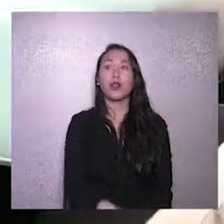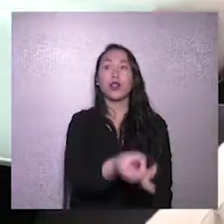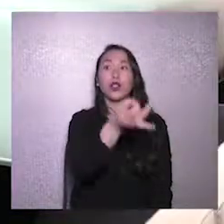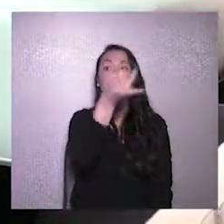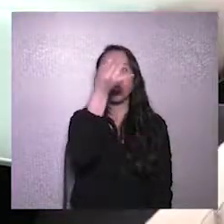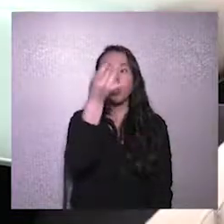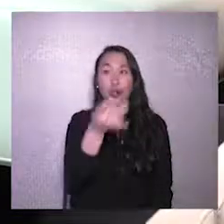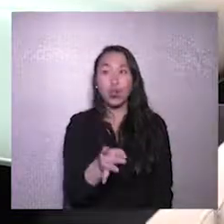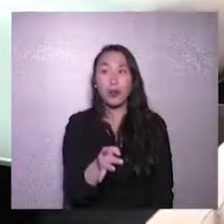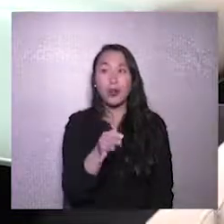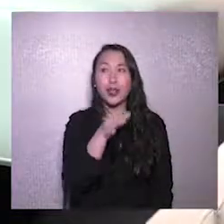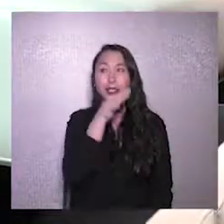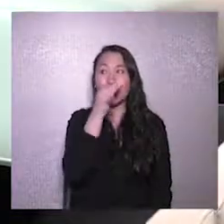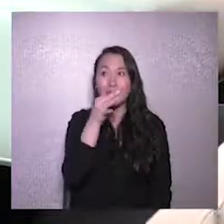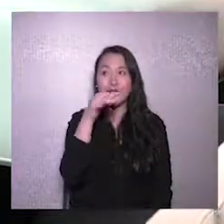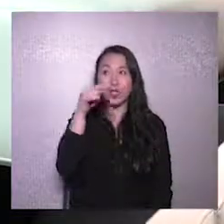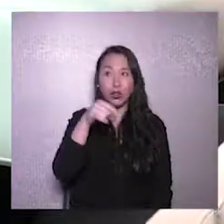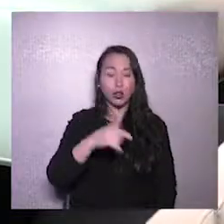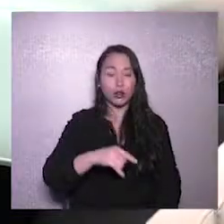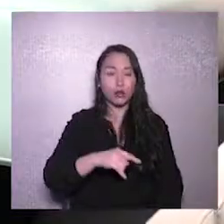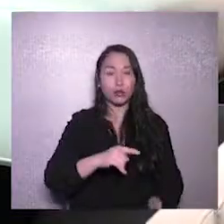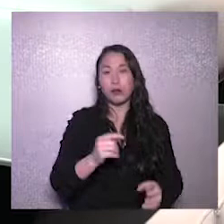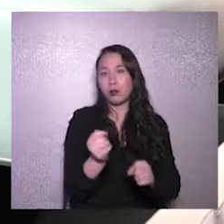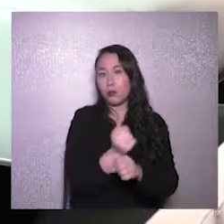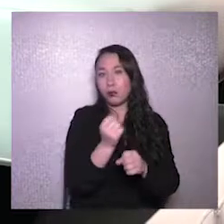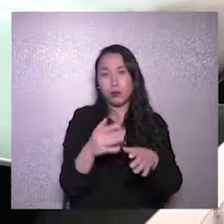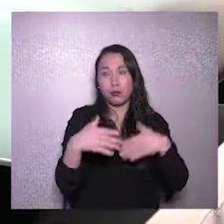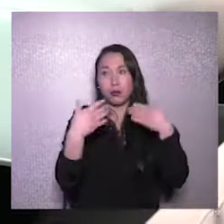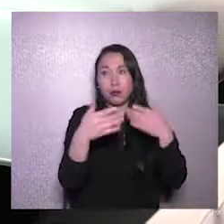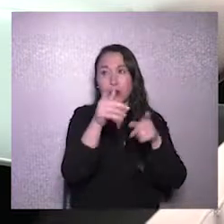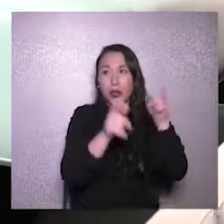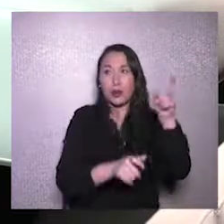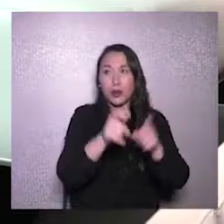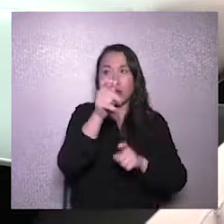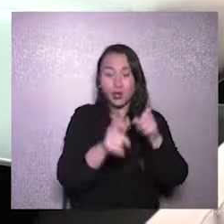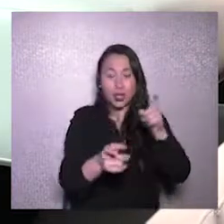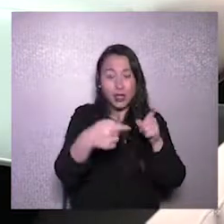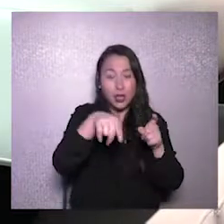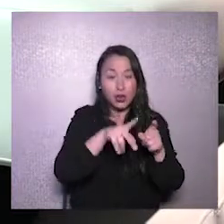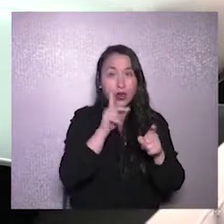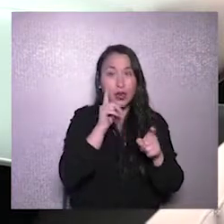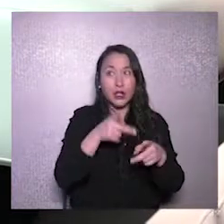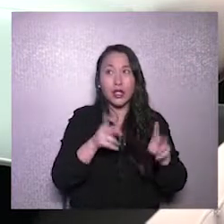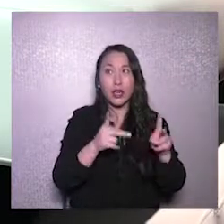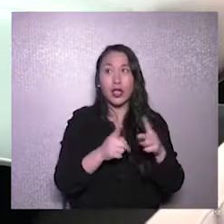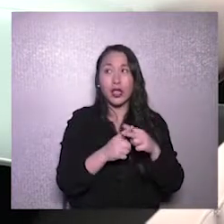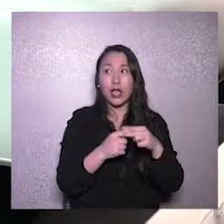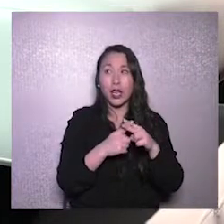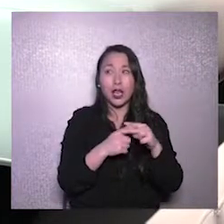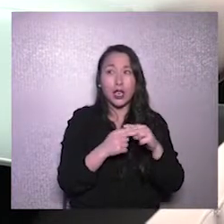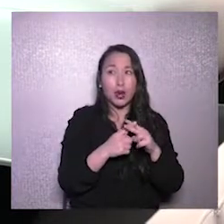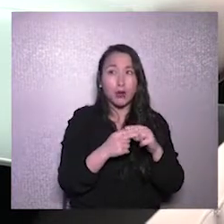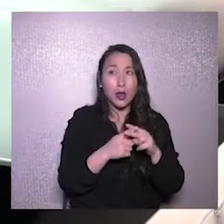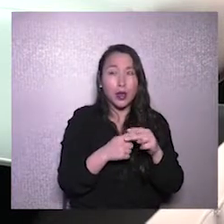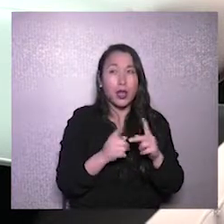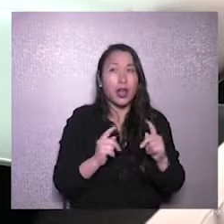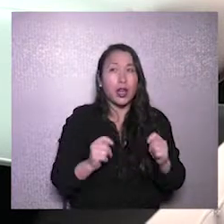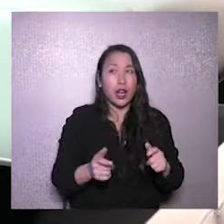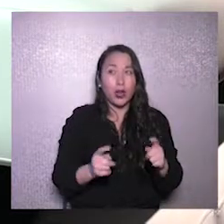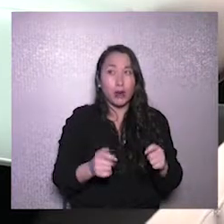Solo decir de que todo esto se hace con las personas. Y las personas tienen que tener las herramientas, los conocimientos, las